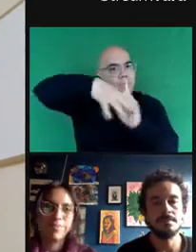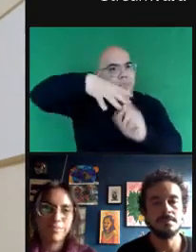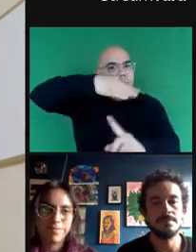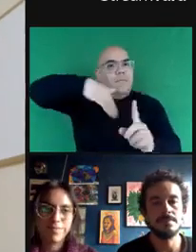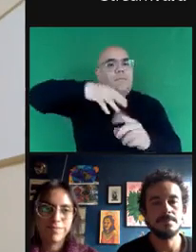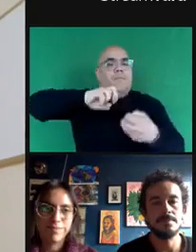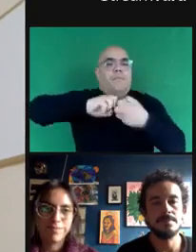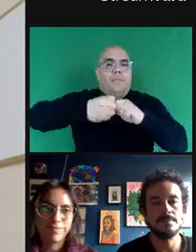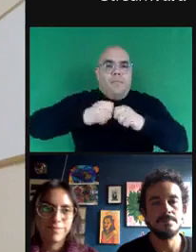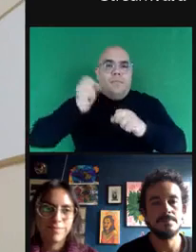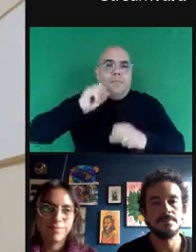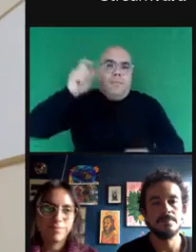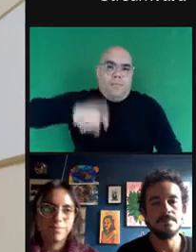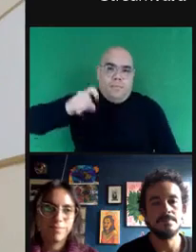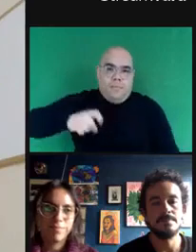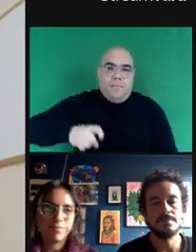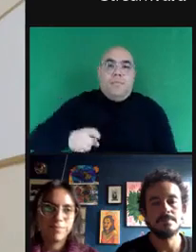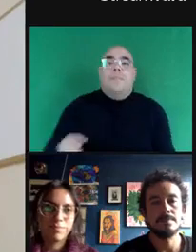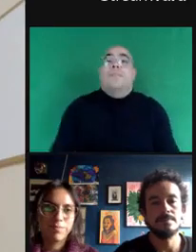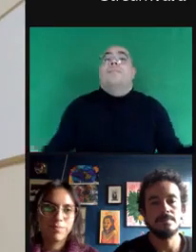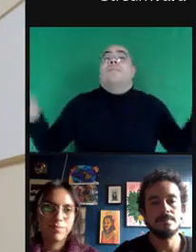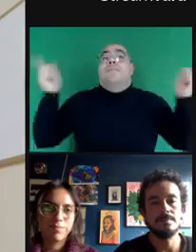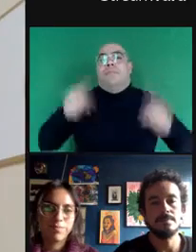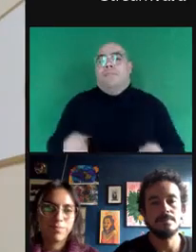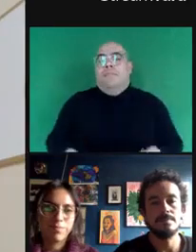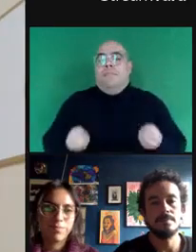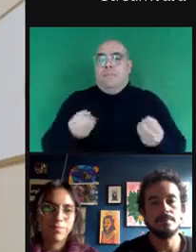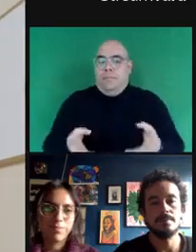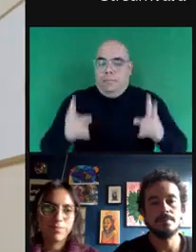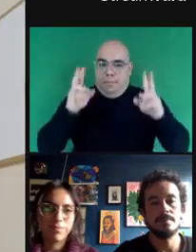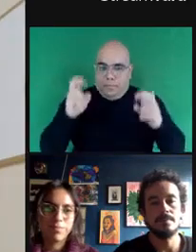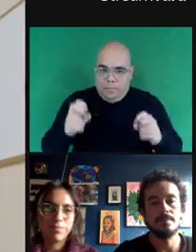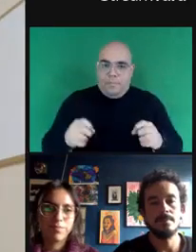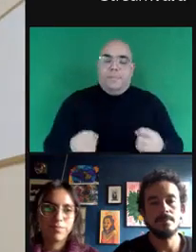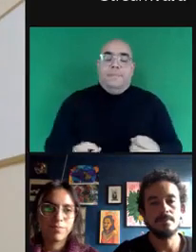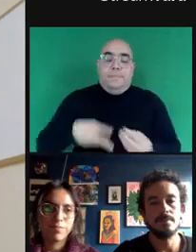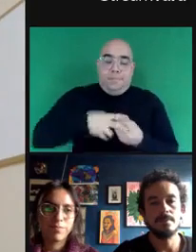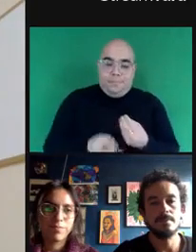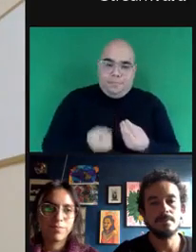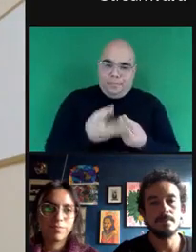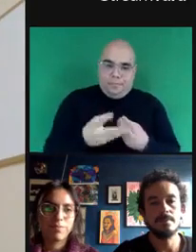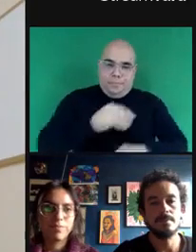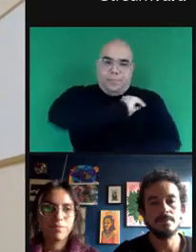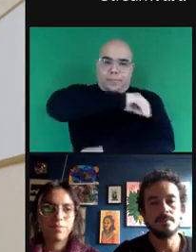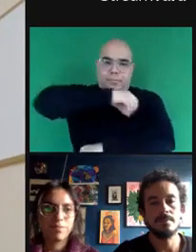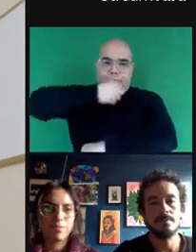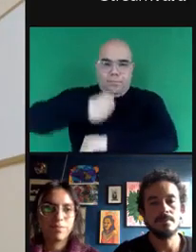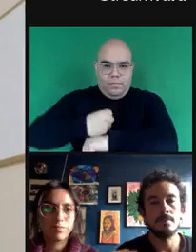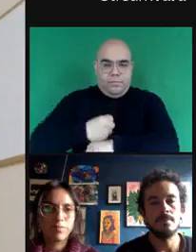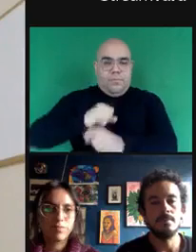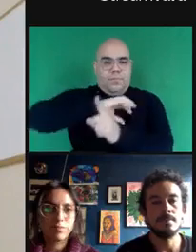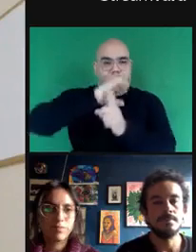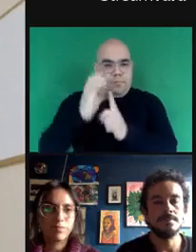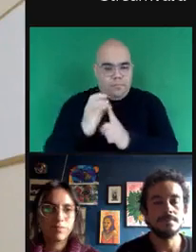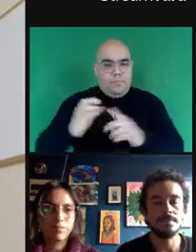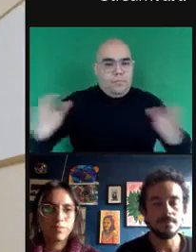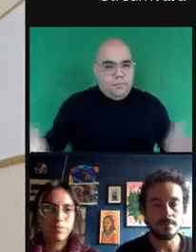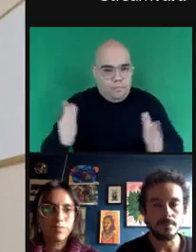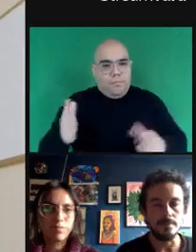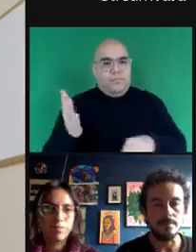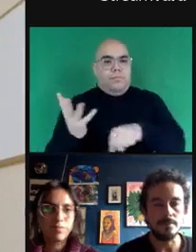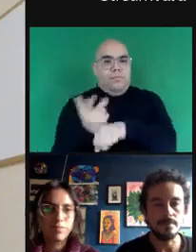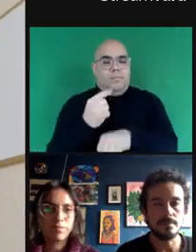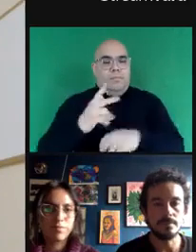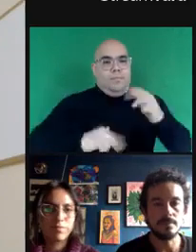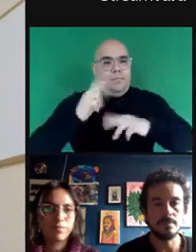necesidad. También brindan herramientas de gestión cultural y artística a las comunidades para apoyar y fortalecer sus